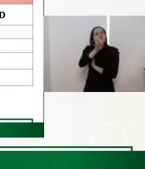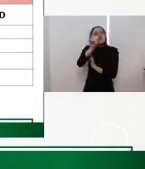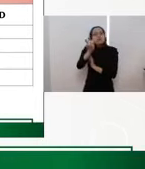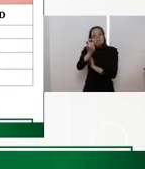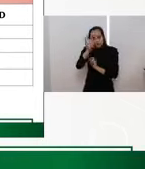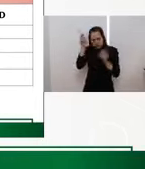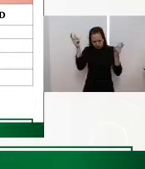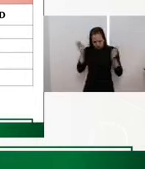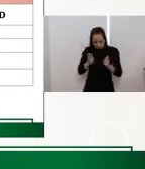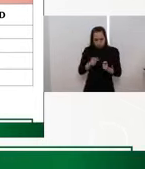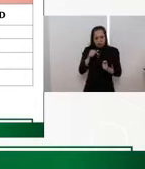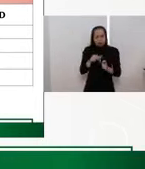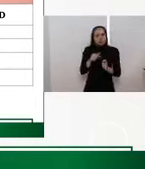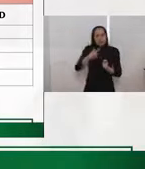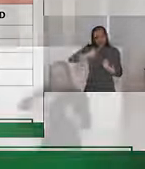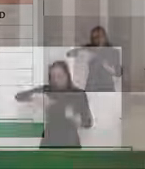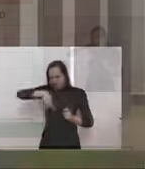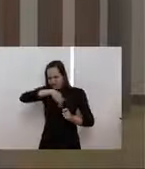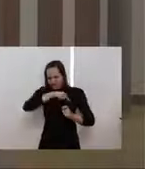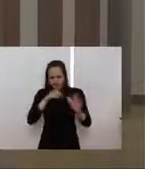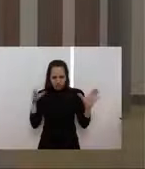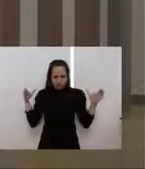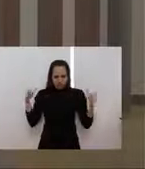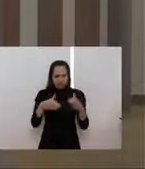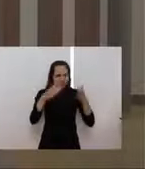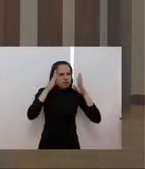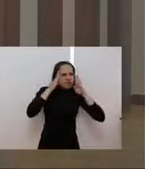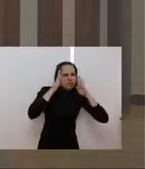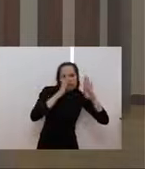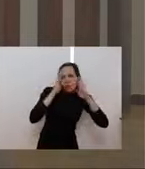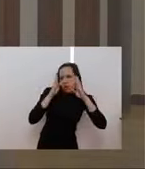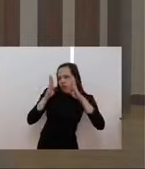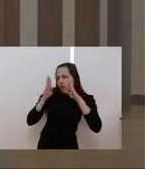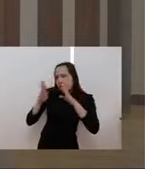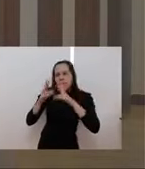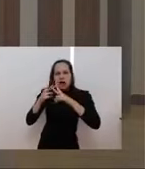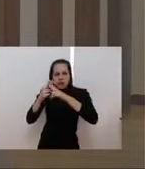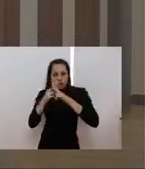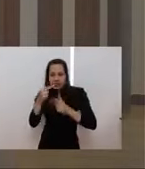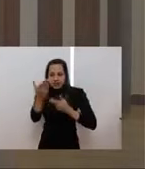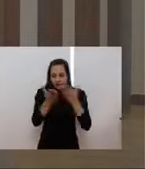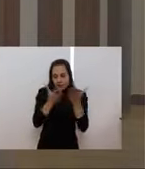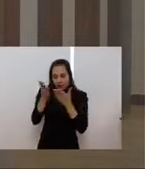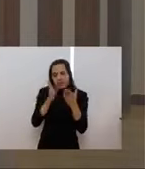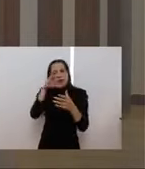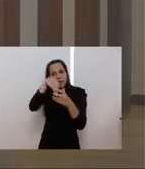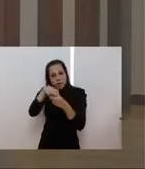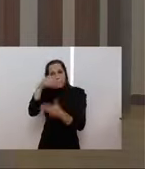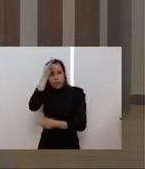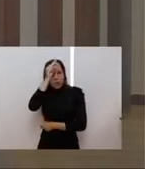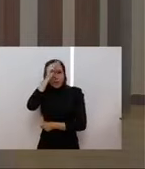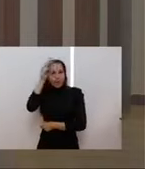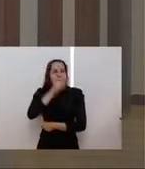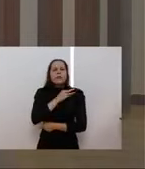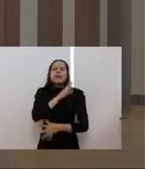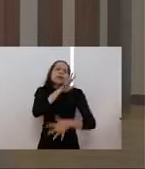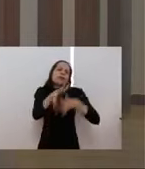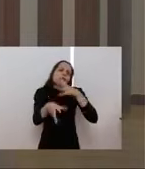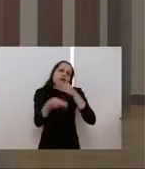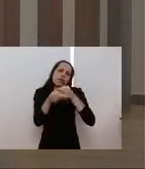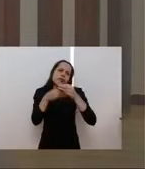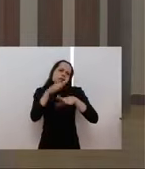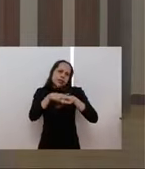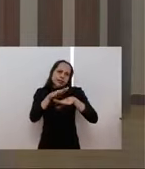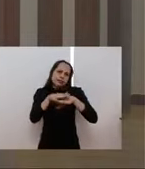la atención toda la integralidad de prestación de servicios en nuestro hospital militar también recordarles que nuestra